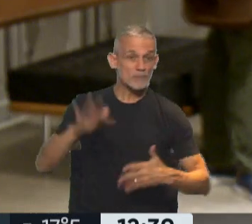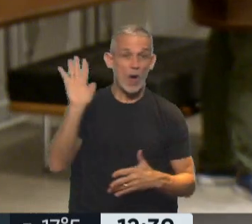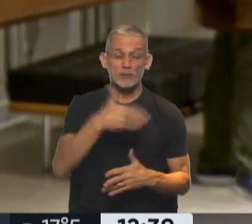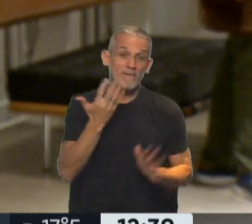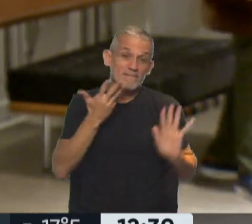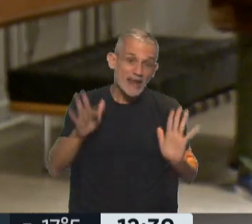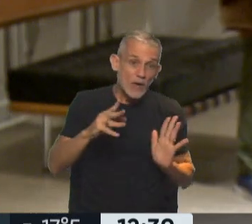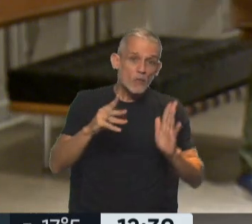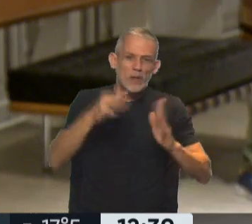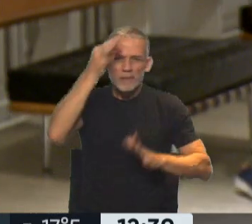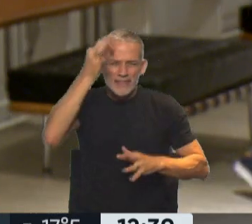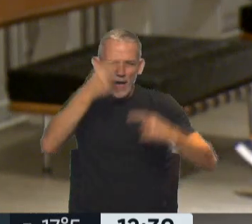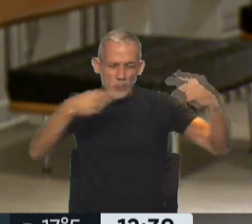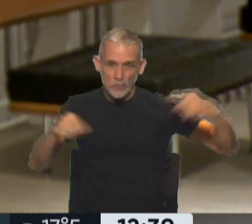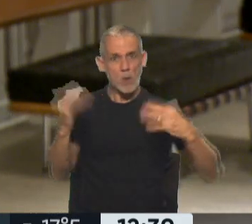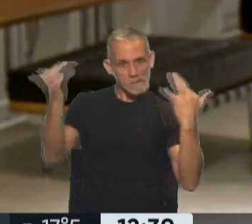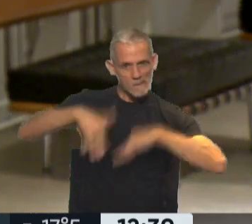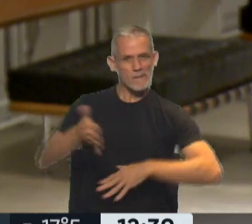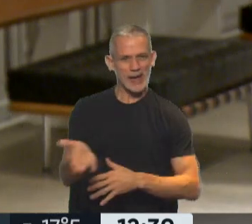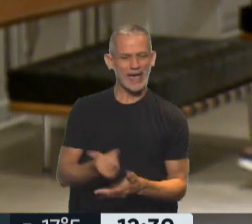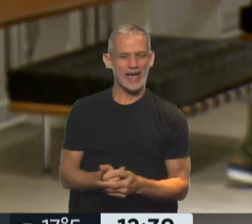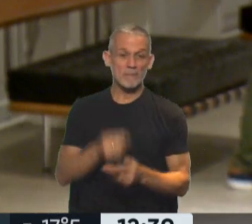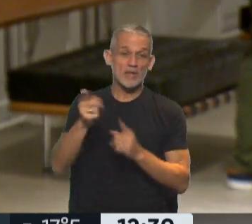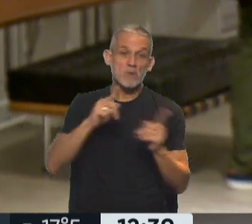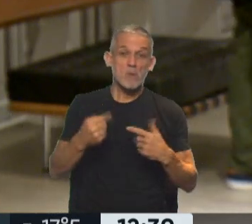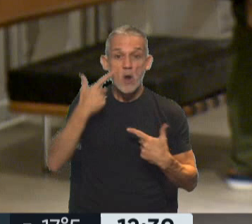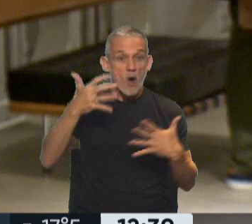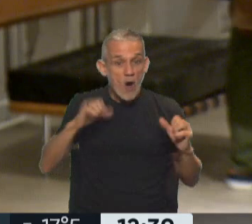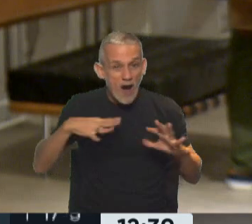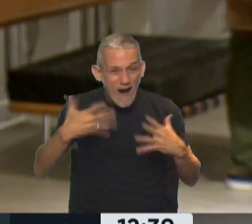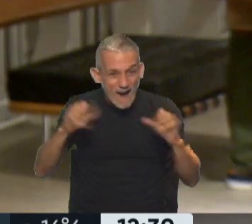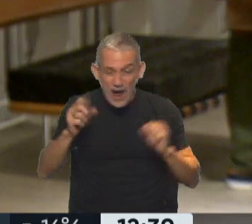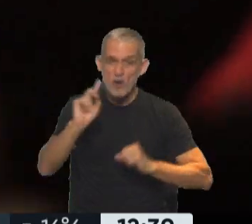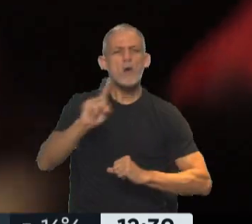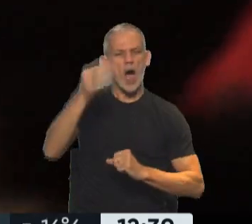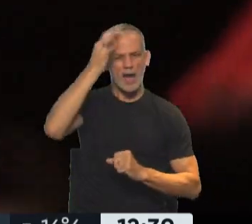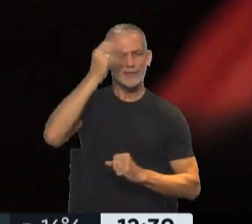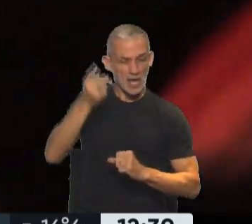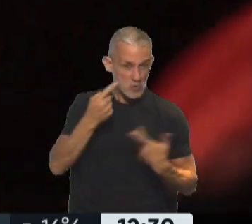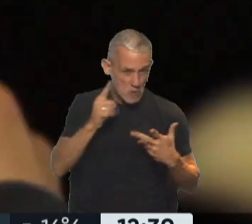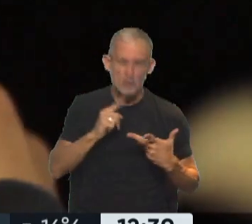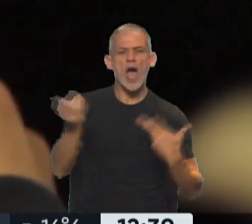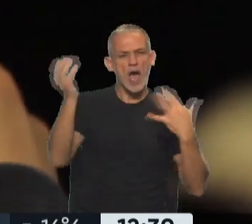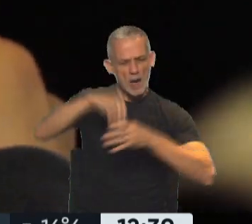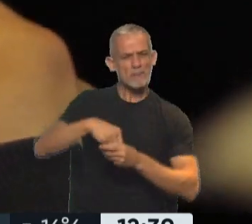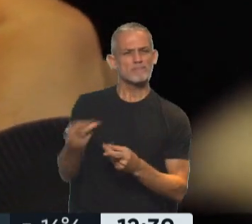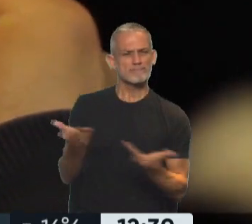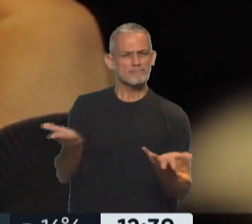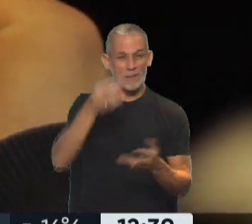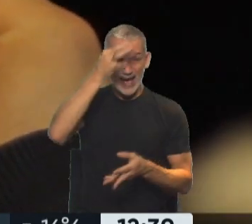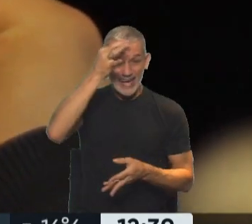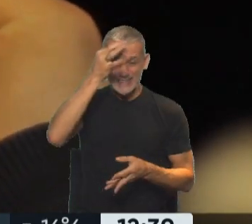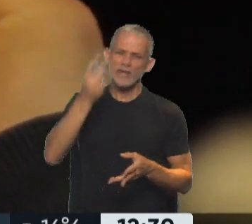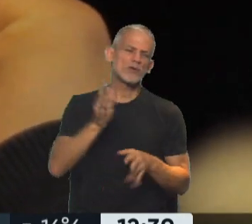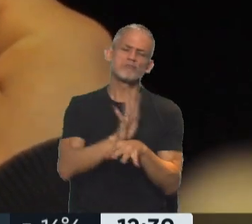que les gustan las artes escénicas a acompañarnos, y a aquellos que no han descubierto todavía la potencialidad del teatro, que se sumen, porque el teatro